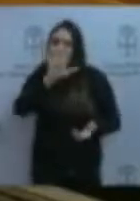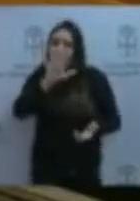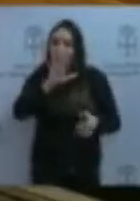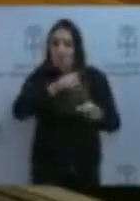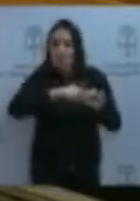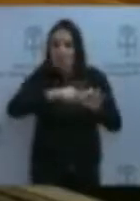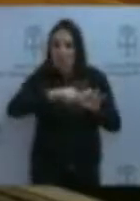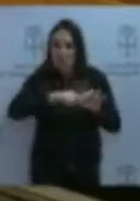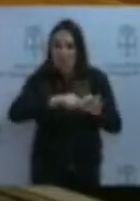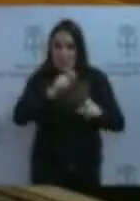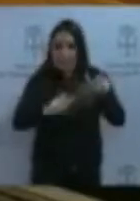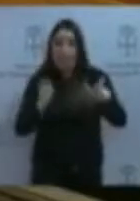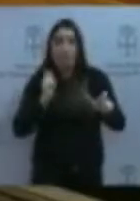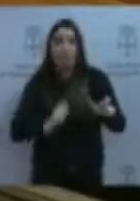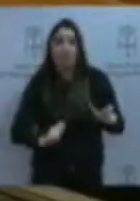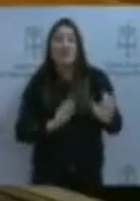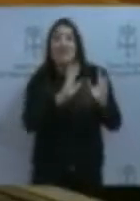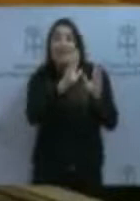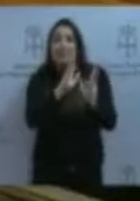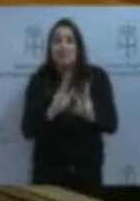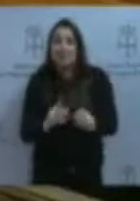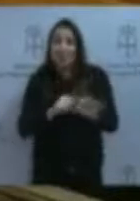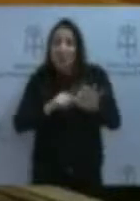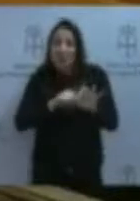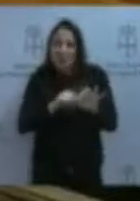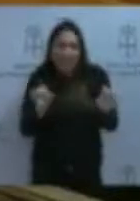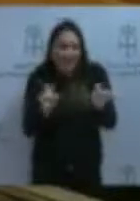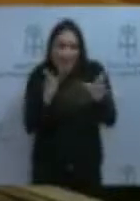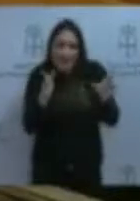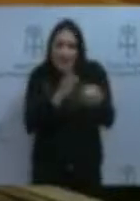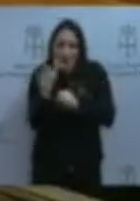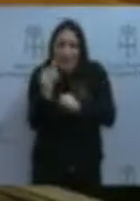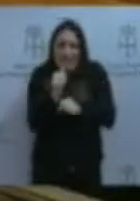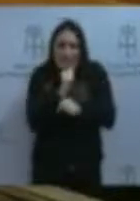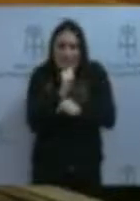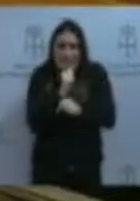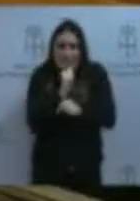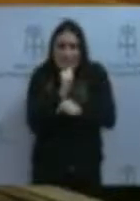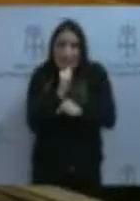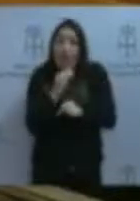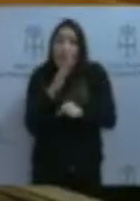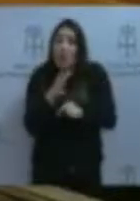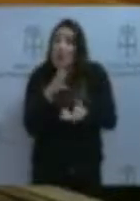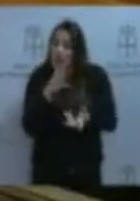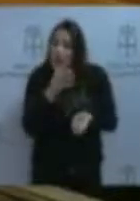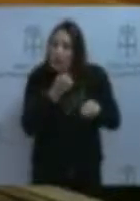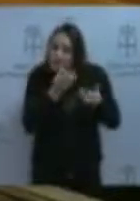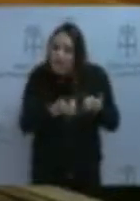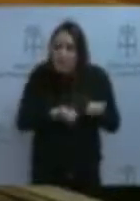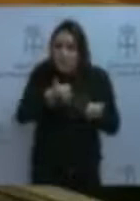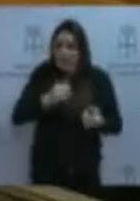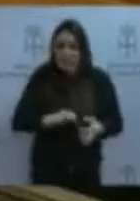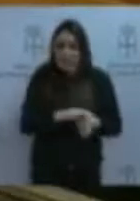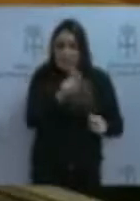personal administrativo en sin cubrir? Porque ya que ahora tenemos más información sobre la plantilla y esto